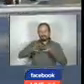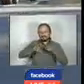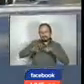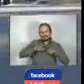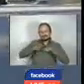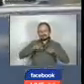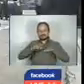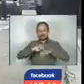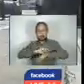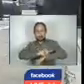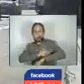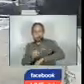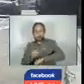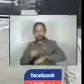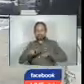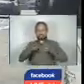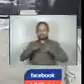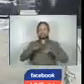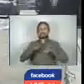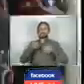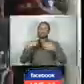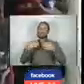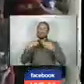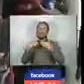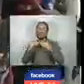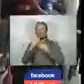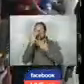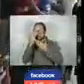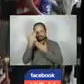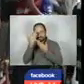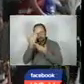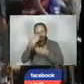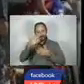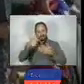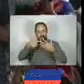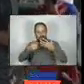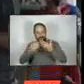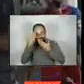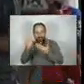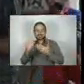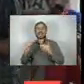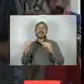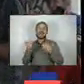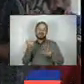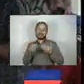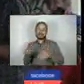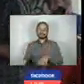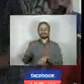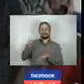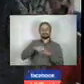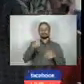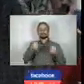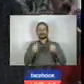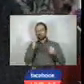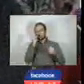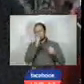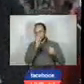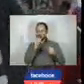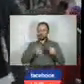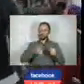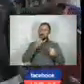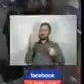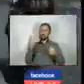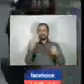respetar las señales de tránsito se suman a las causas, además de tomar el volante ebrio o drogado. De